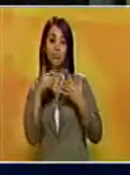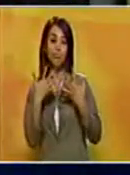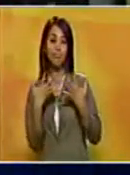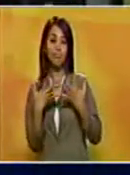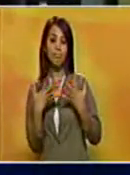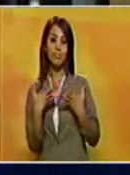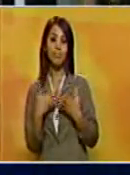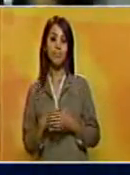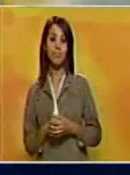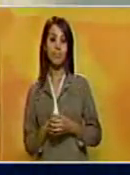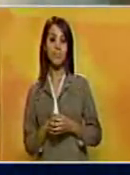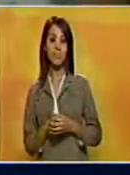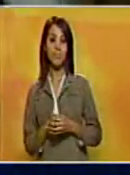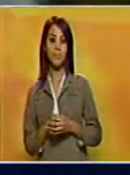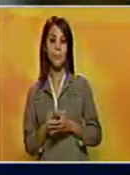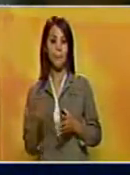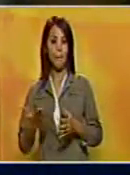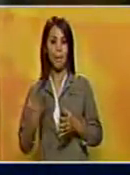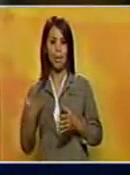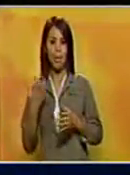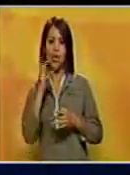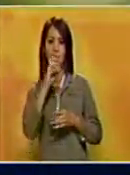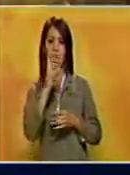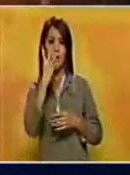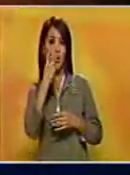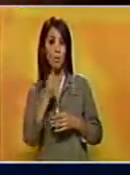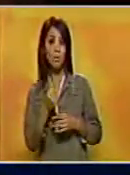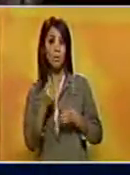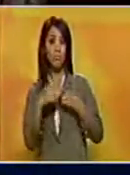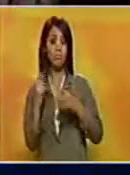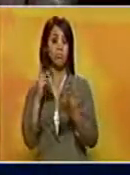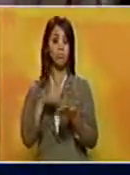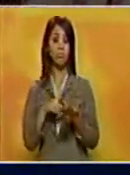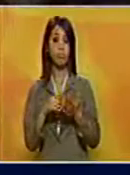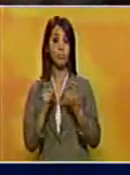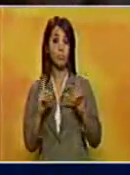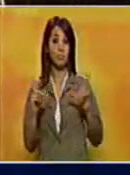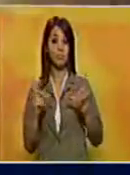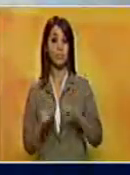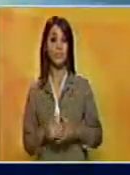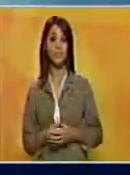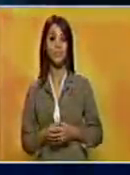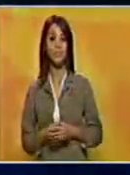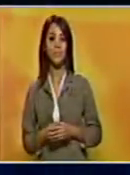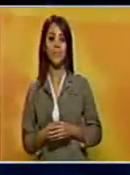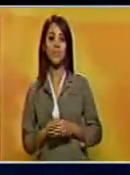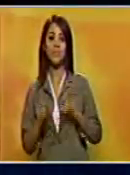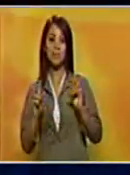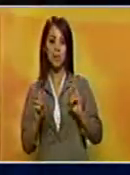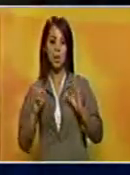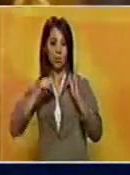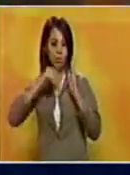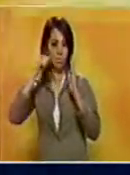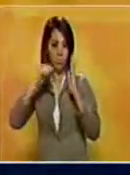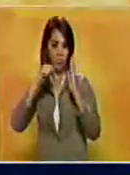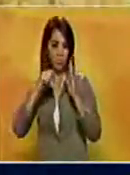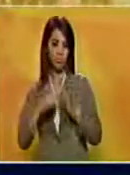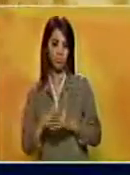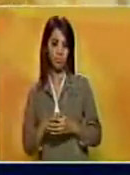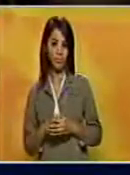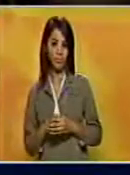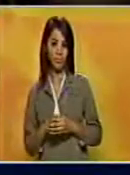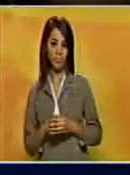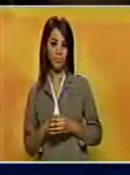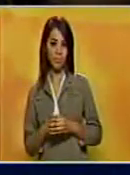su antecesora en el hilo de la historia, Star Wars: El Despertar de la Fuerza. Esta nueva entrega enfrenta a Rey, la heredera de los Jedi,